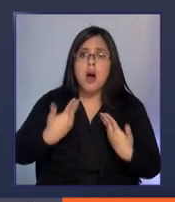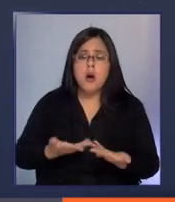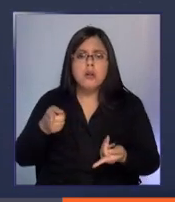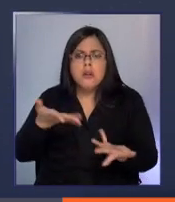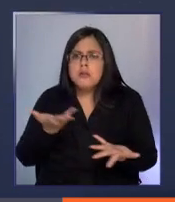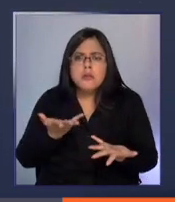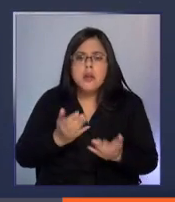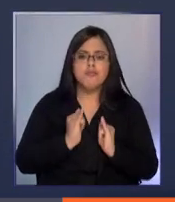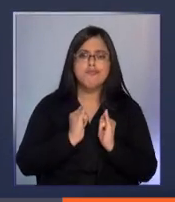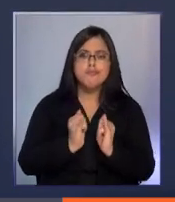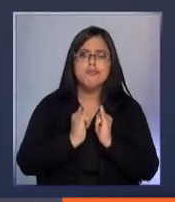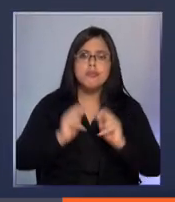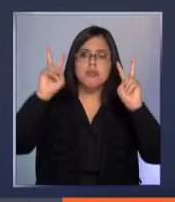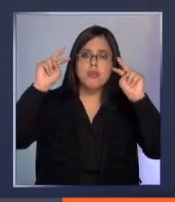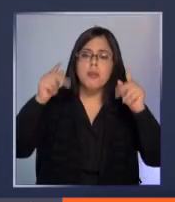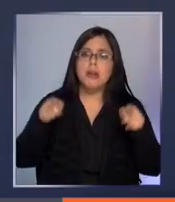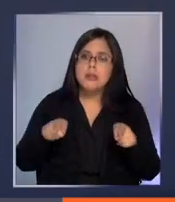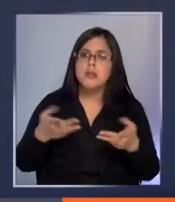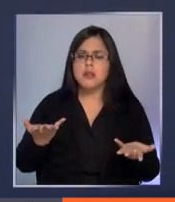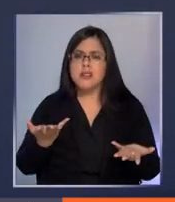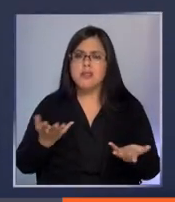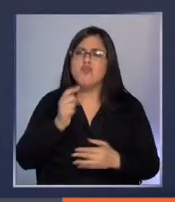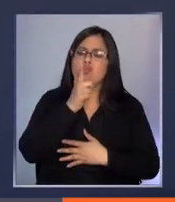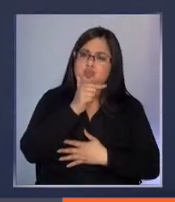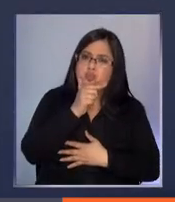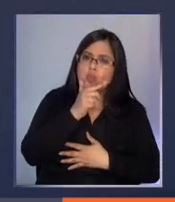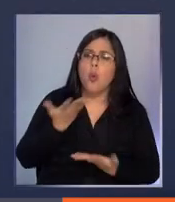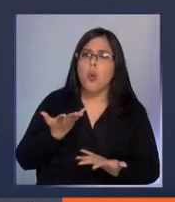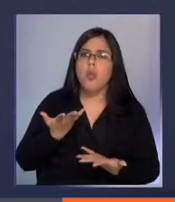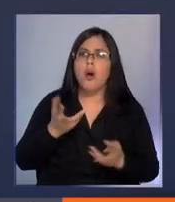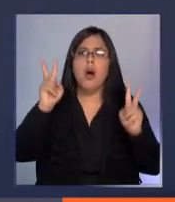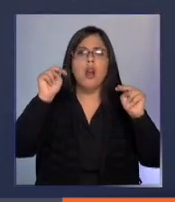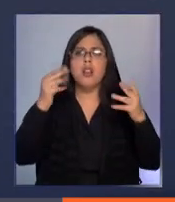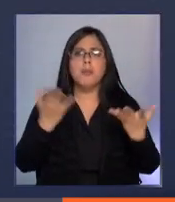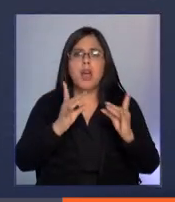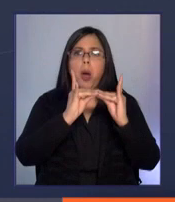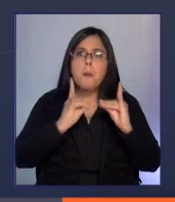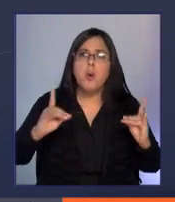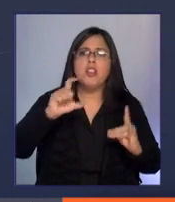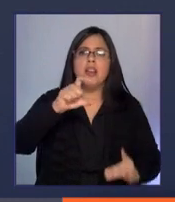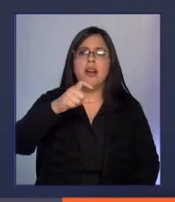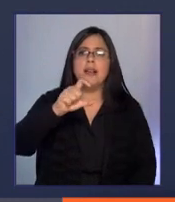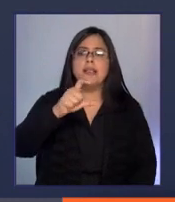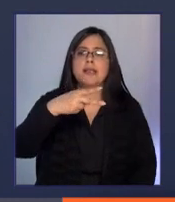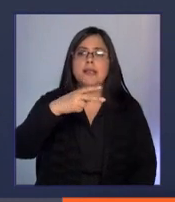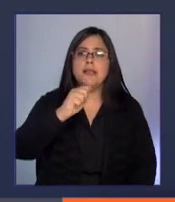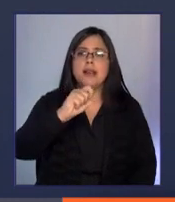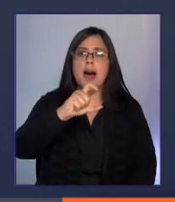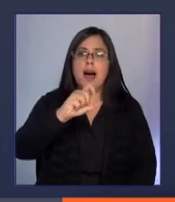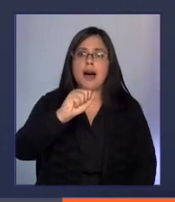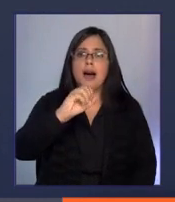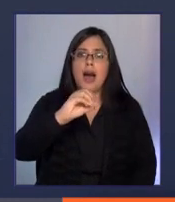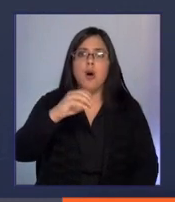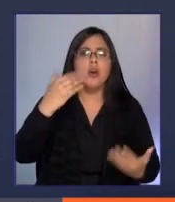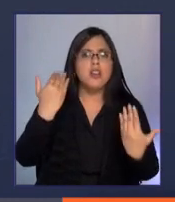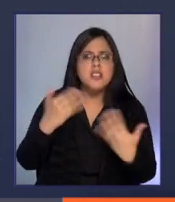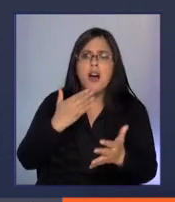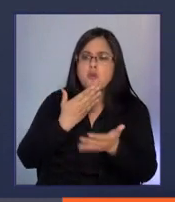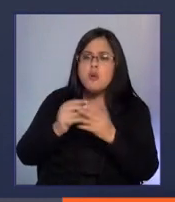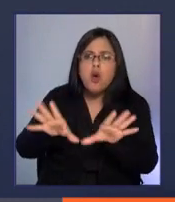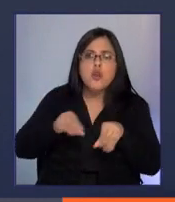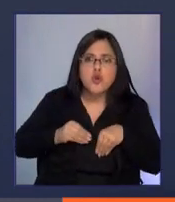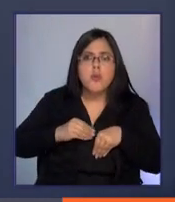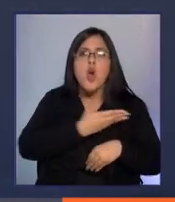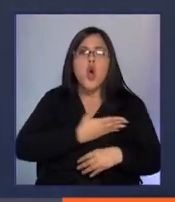esta información sobre temas que son bastante especulativos, como lo del puente Chacao, que la verdad fue adjudicado durante el gobierno del presidente Piñera,